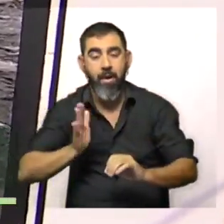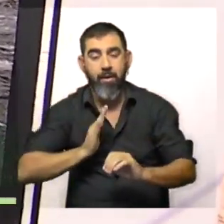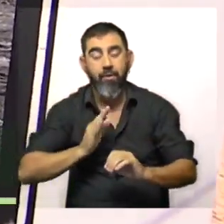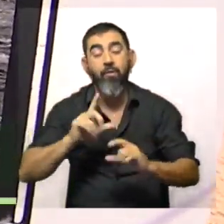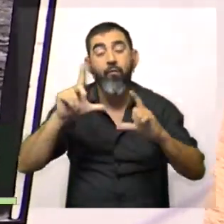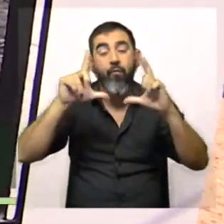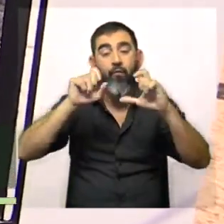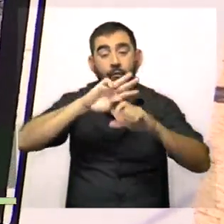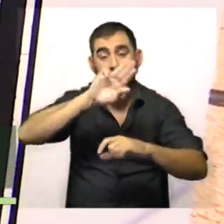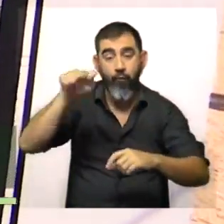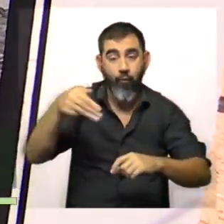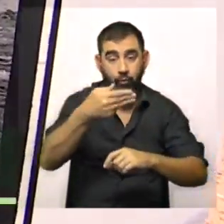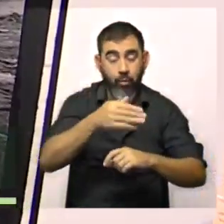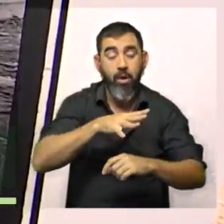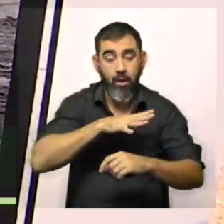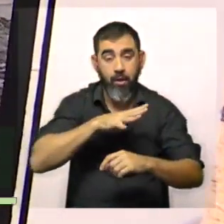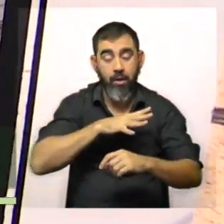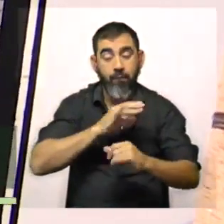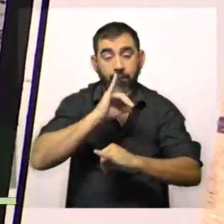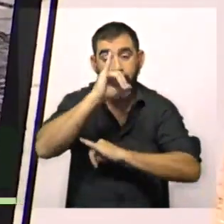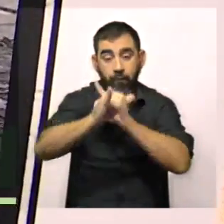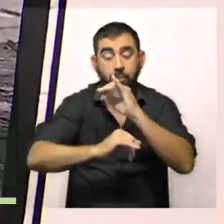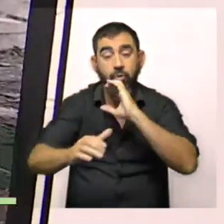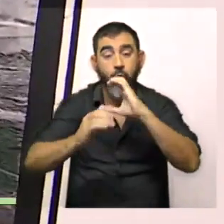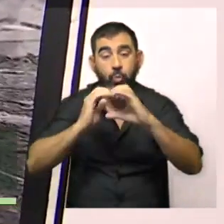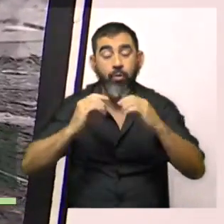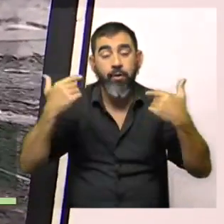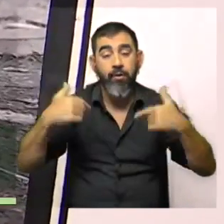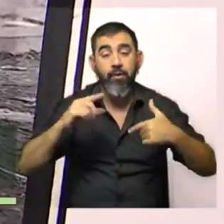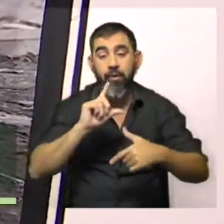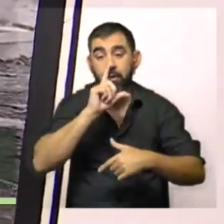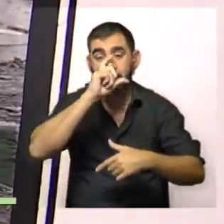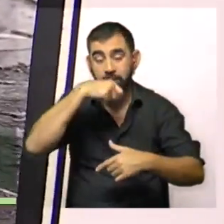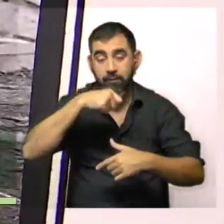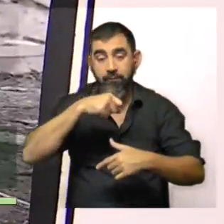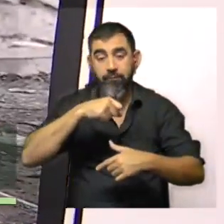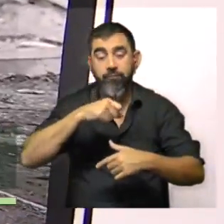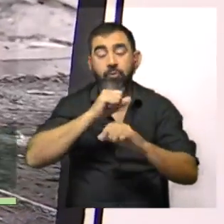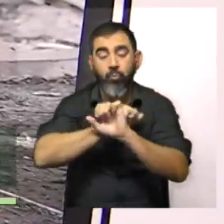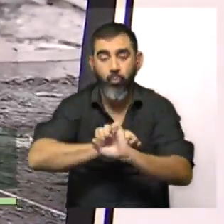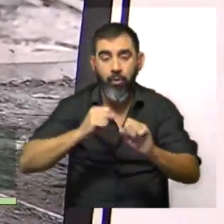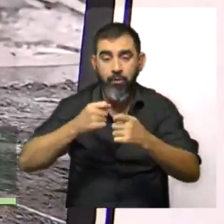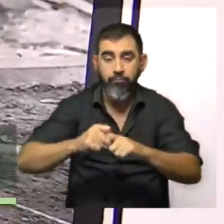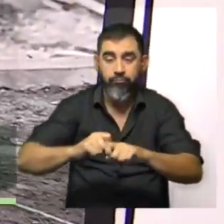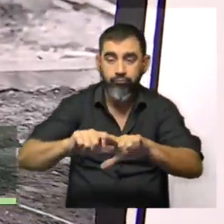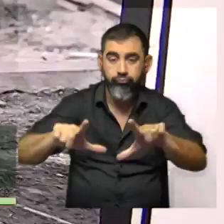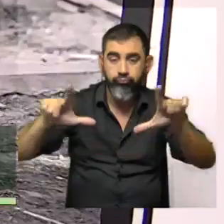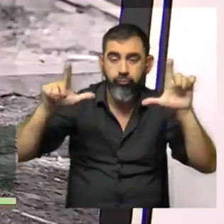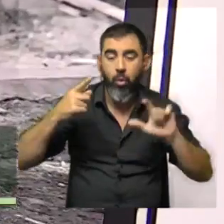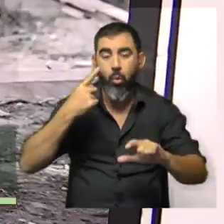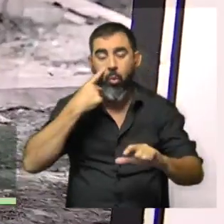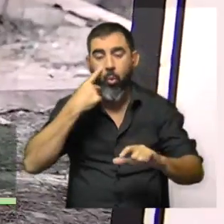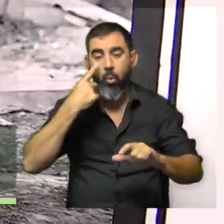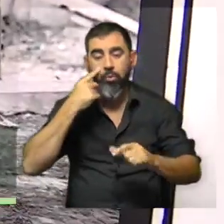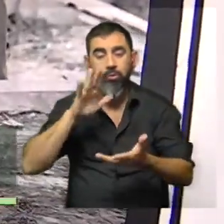fotografía de Montevideo que pertenece la división de información y comunicación de la comuna capitalina se puede ampliar y se puede conocer mucho más